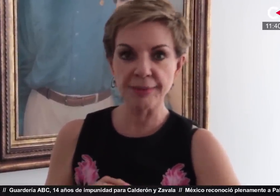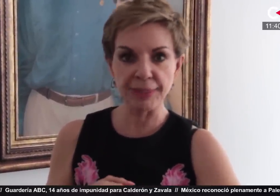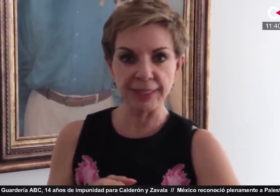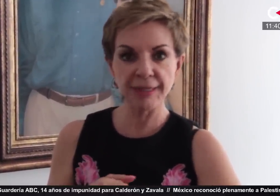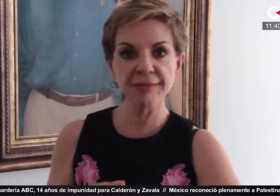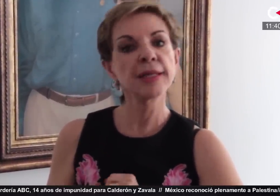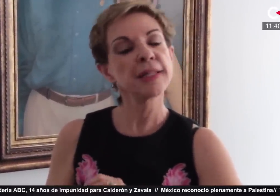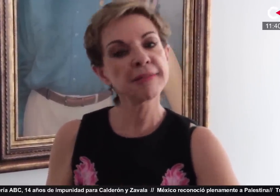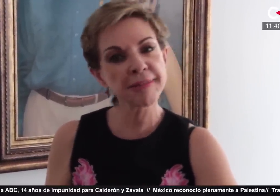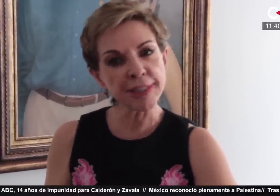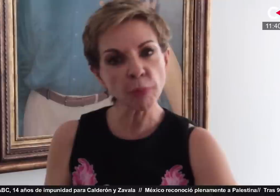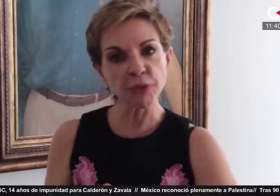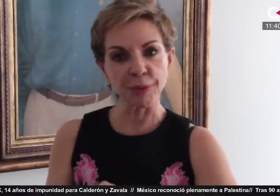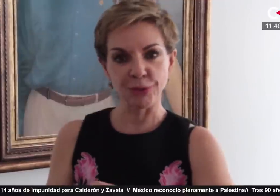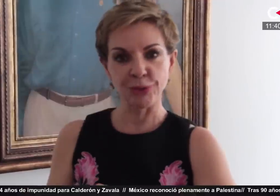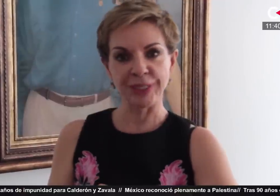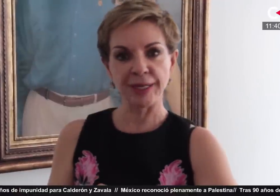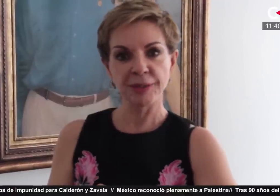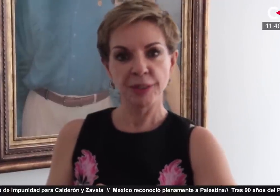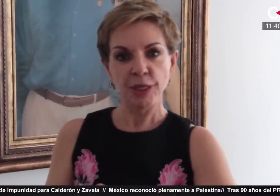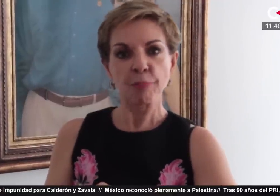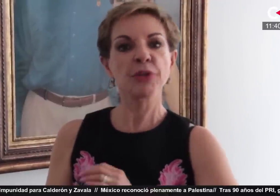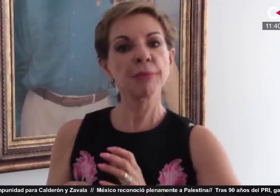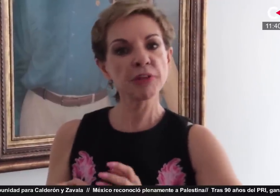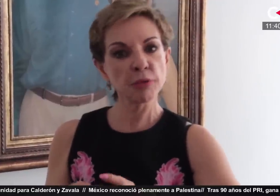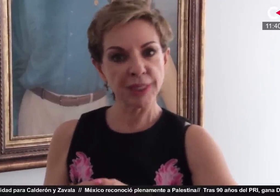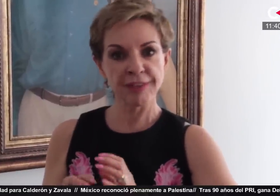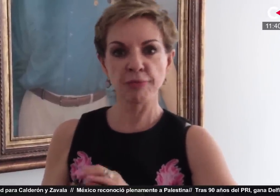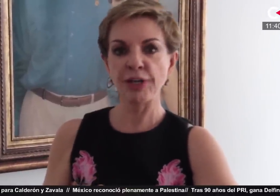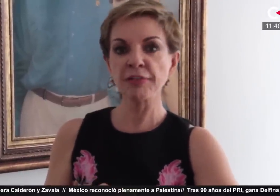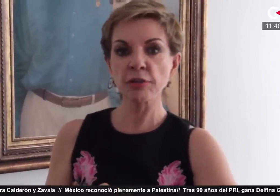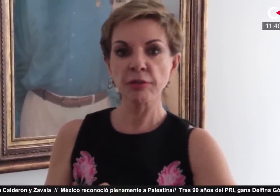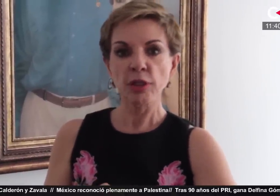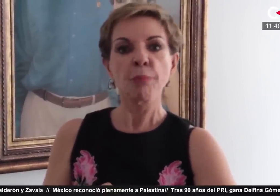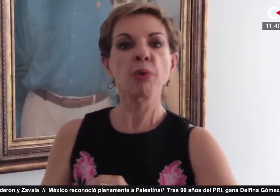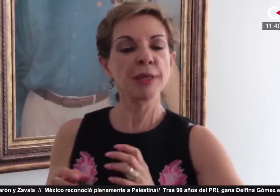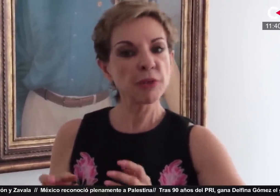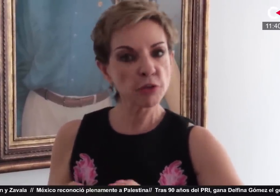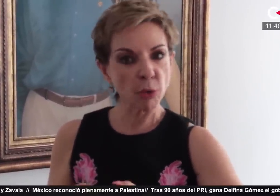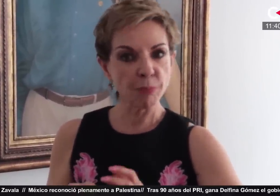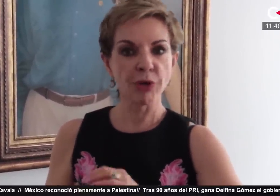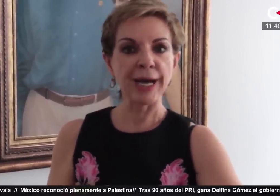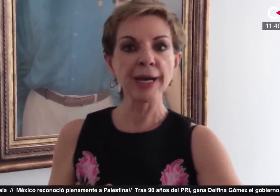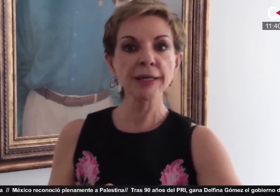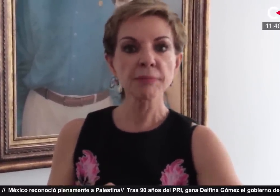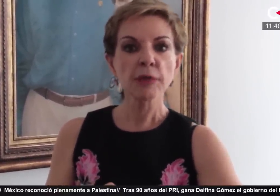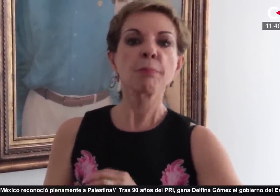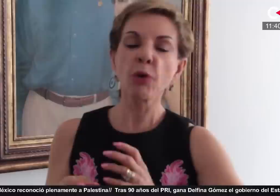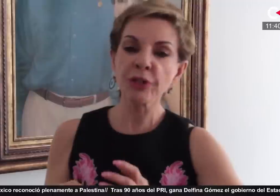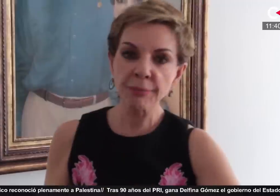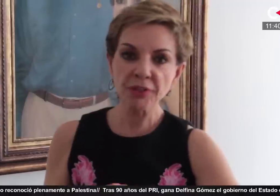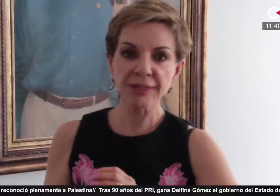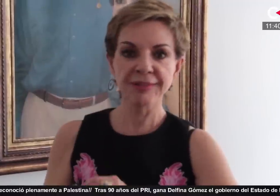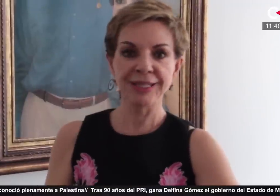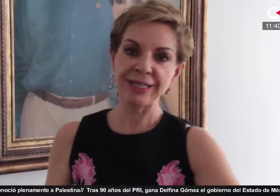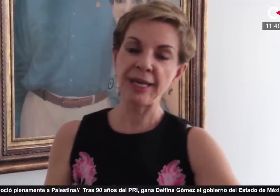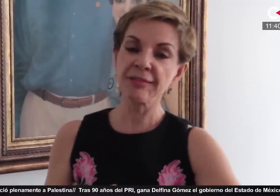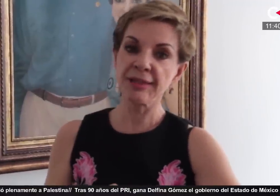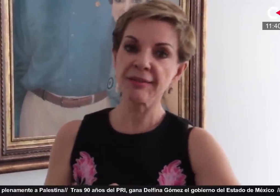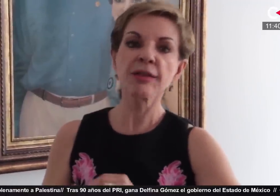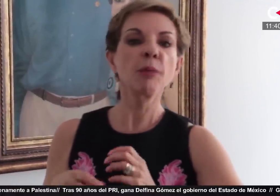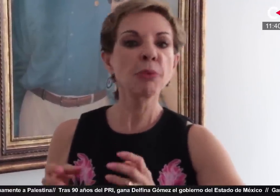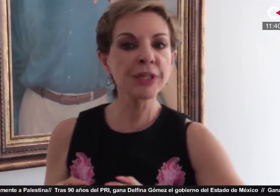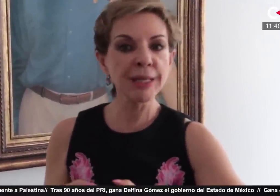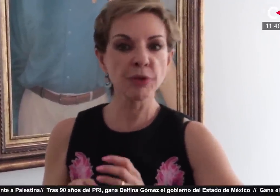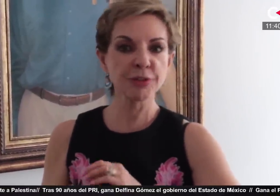asociaciones civiles sí lo podemos lograr podemos sumar esfuerzos podemos convocar podemos hacer